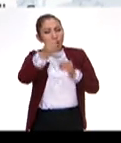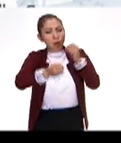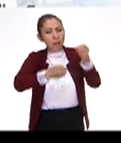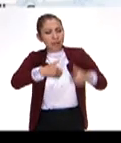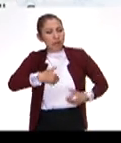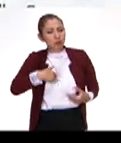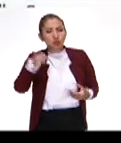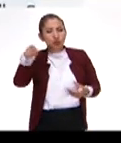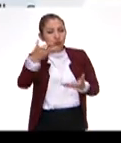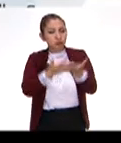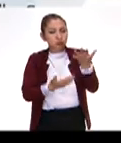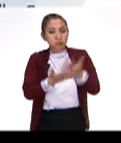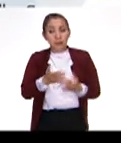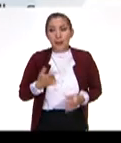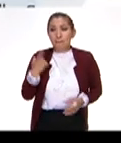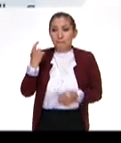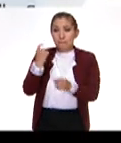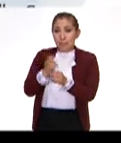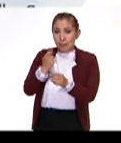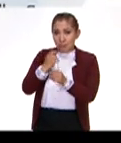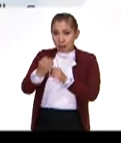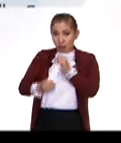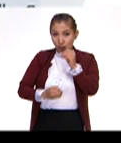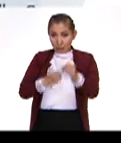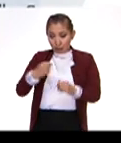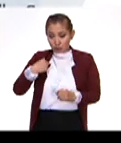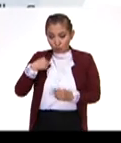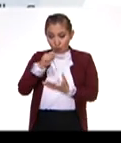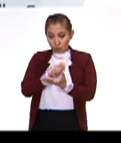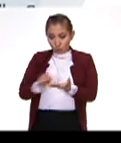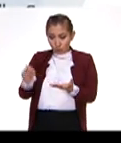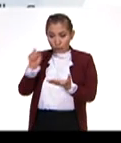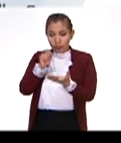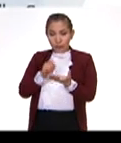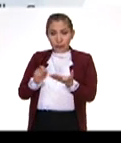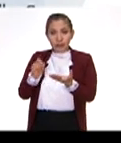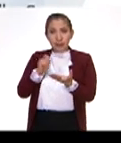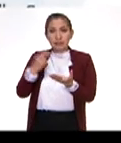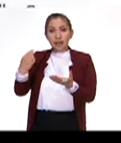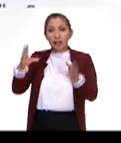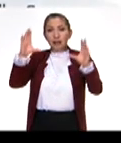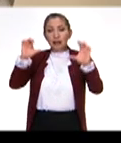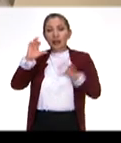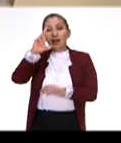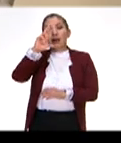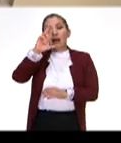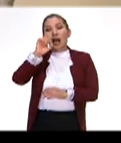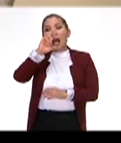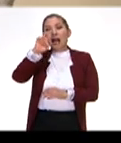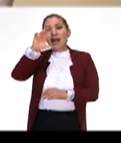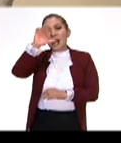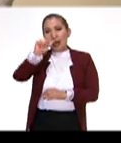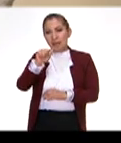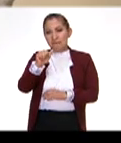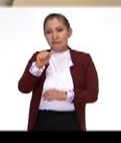de teatro? No, la primera obra que yo escribí se llama Carraca y